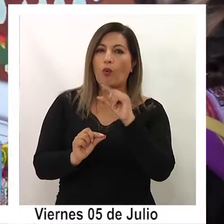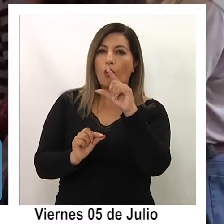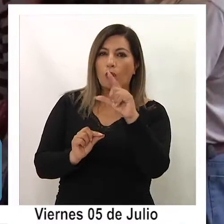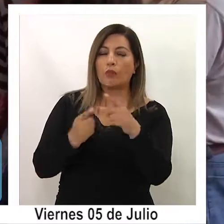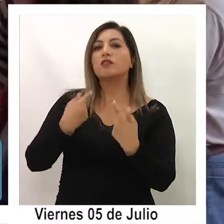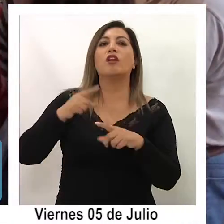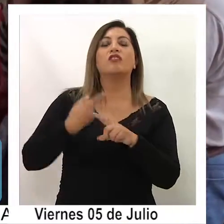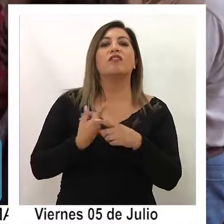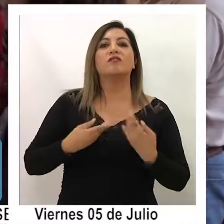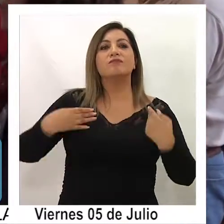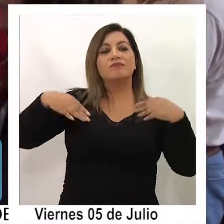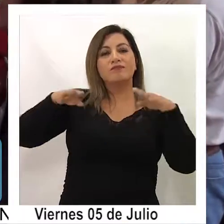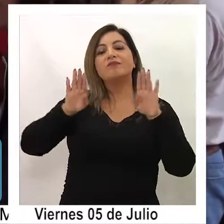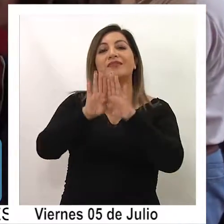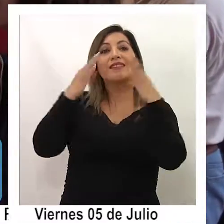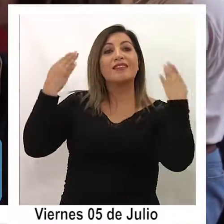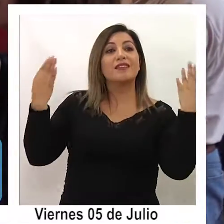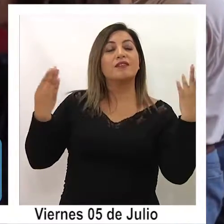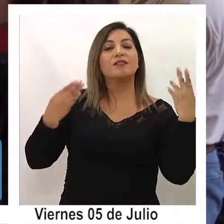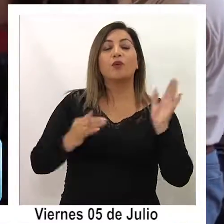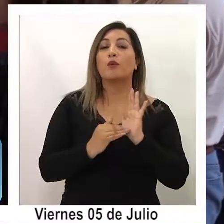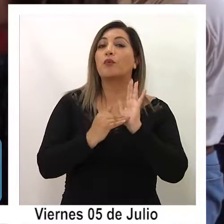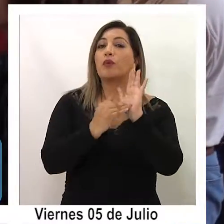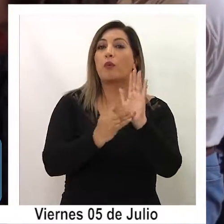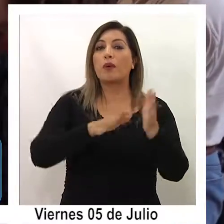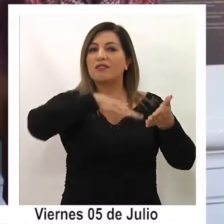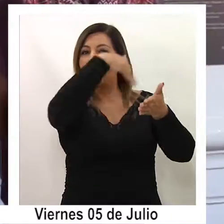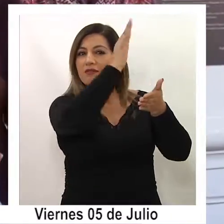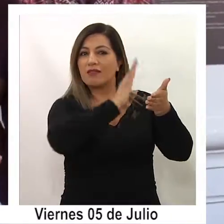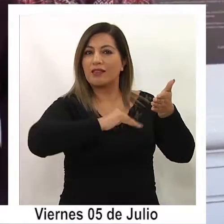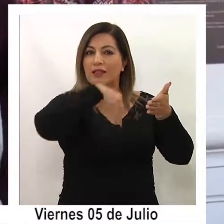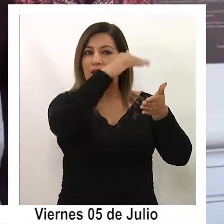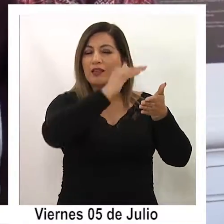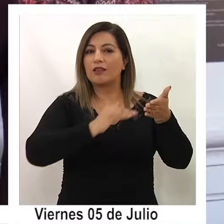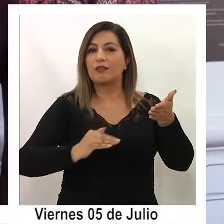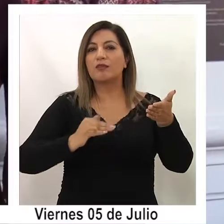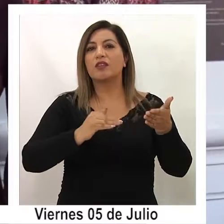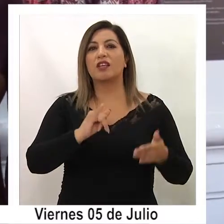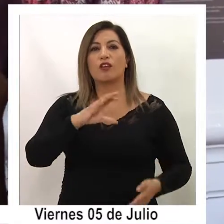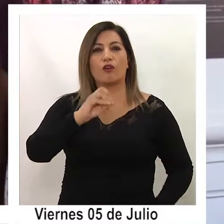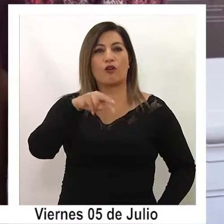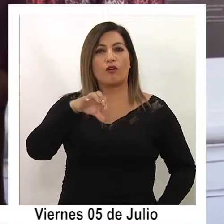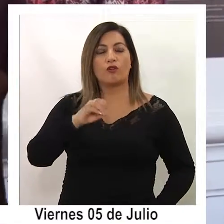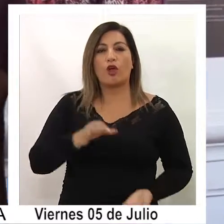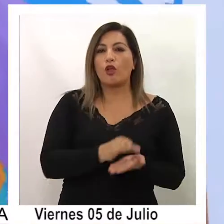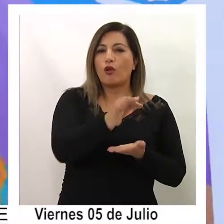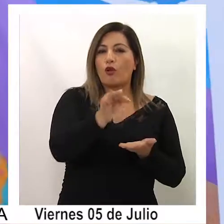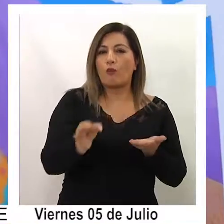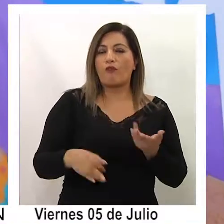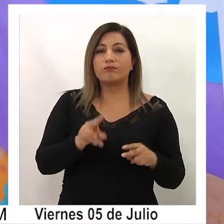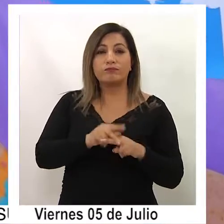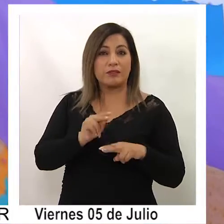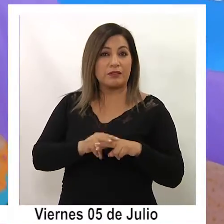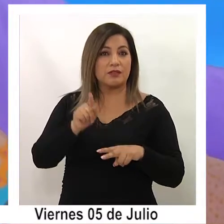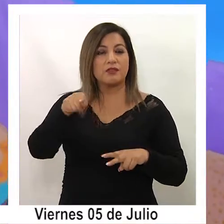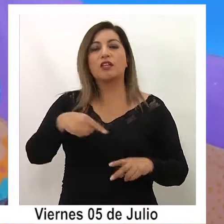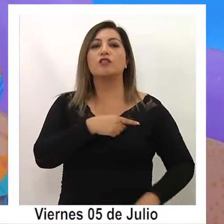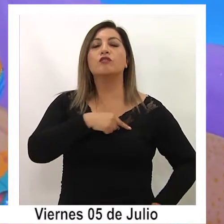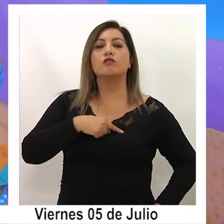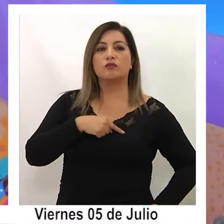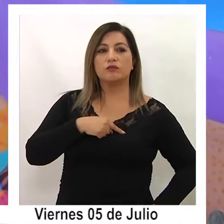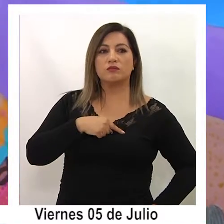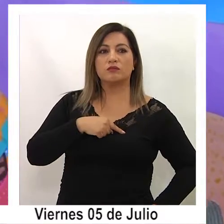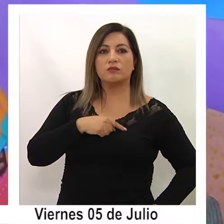La reapertura contempló la inauguración de una muestra de pintura basada en la iconografía de los pueblos originarios,